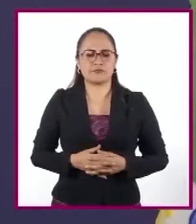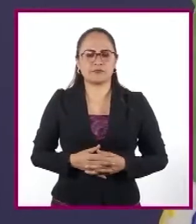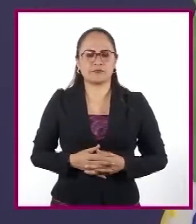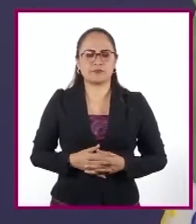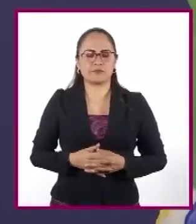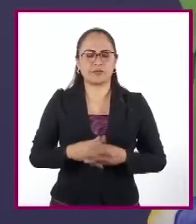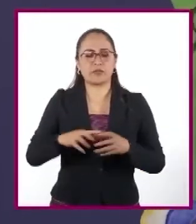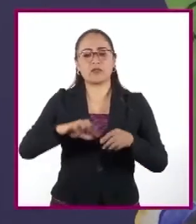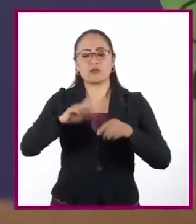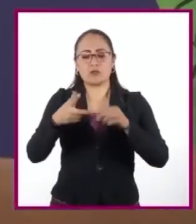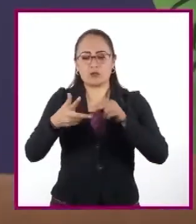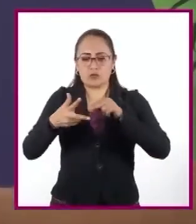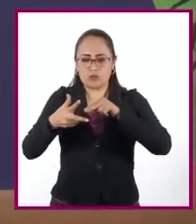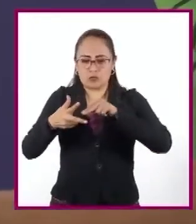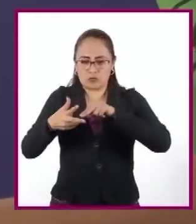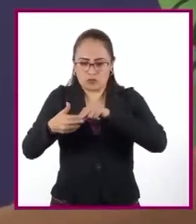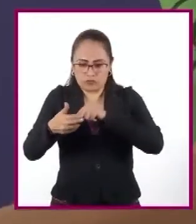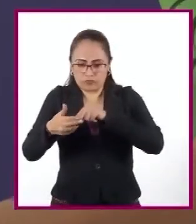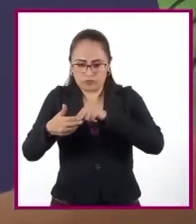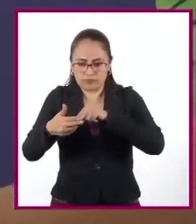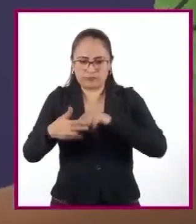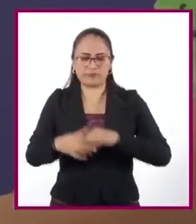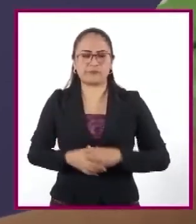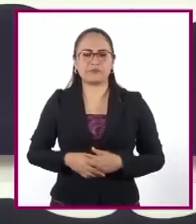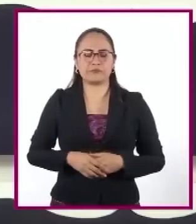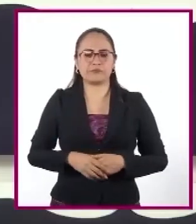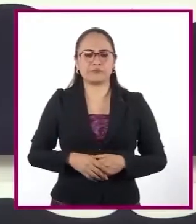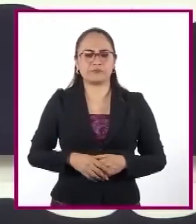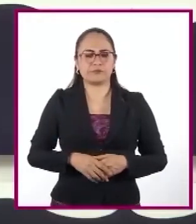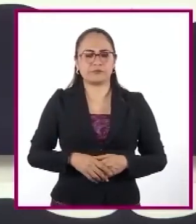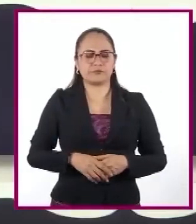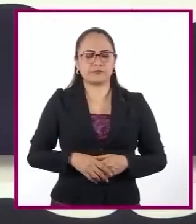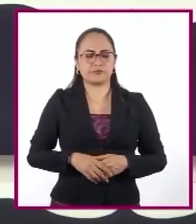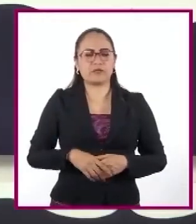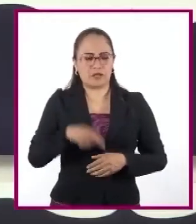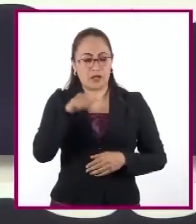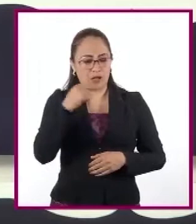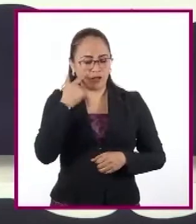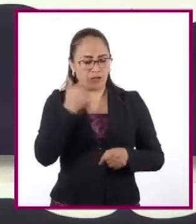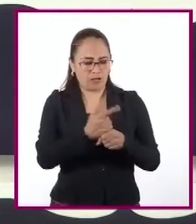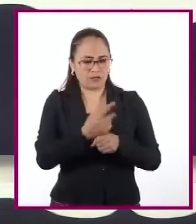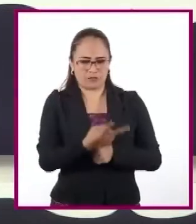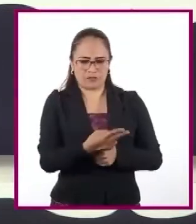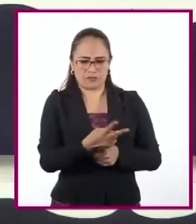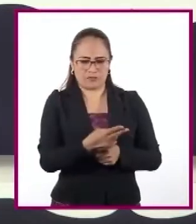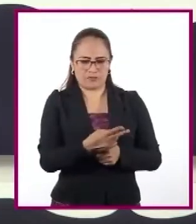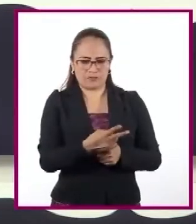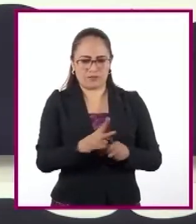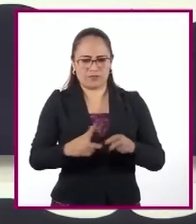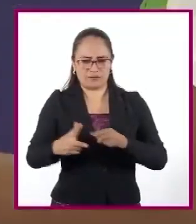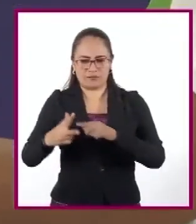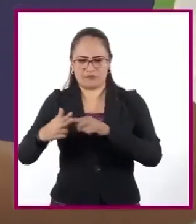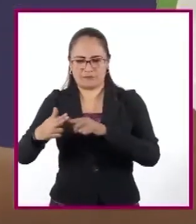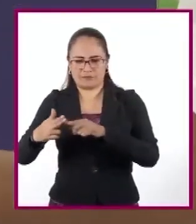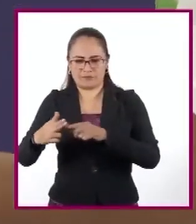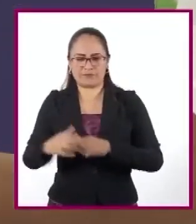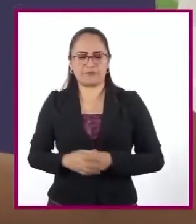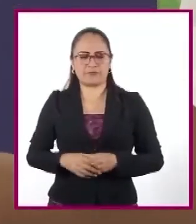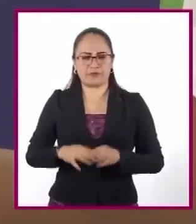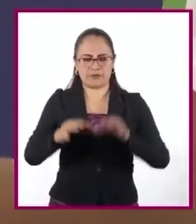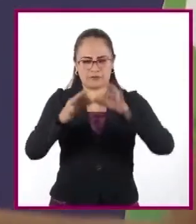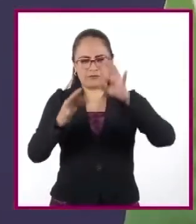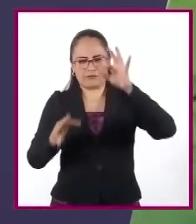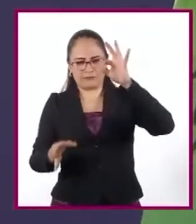Cortamos un extremo del elástico. Ahí están las tijeras, maestra. A esta altura,